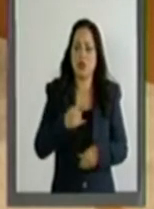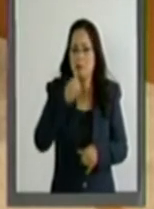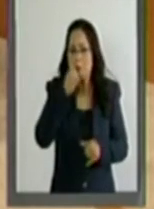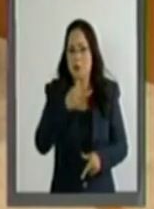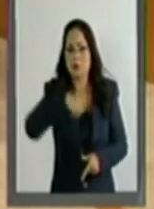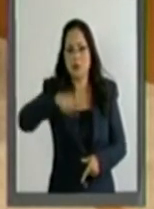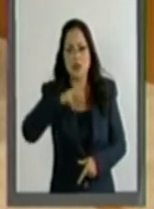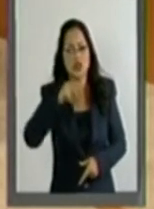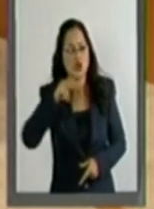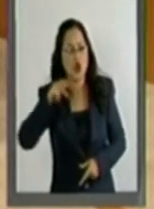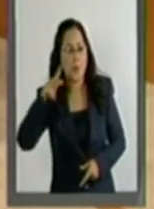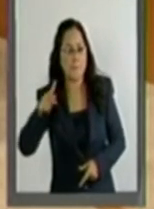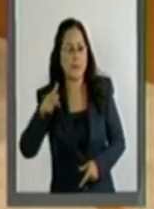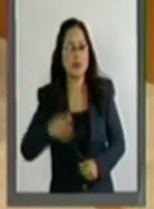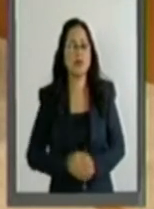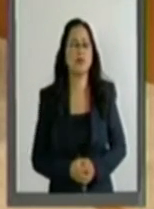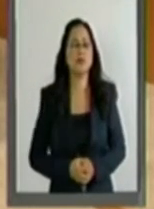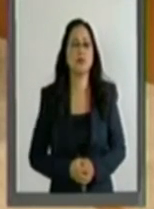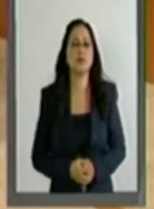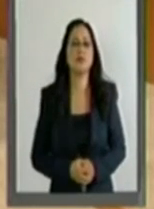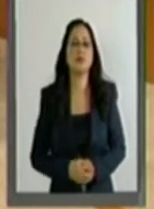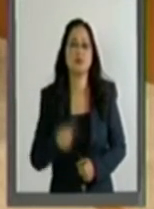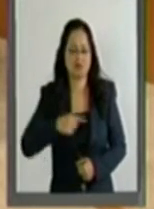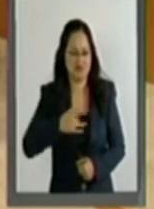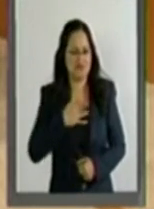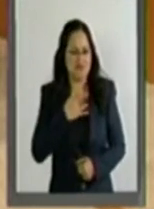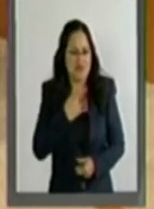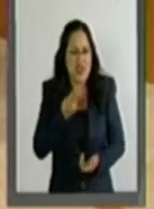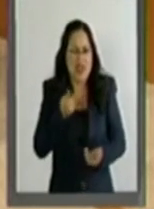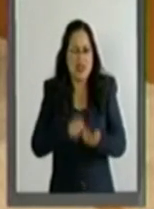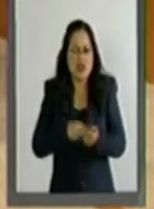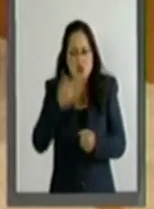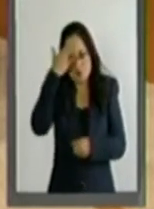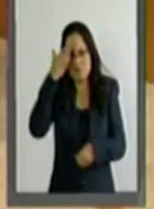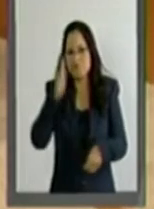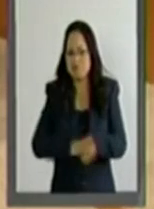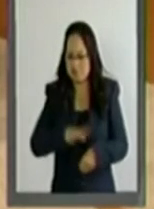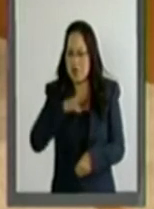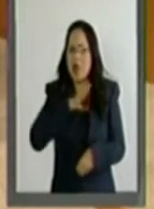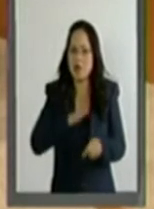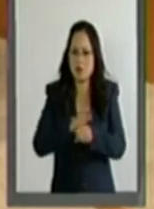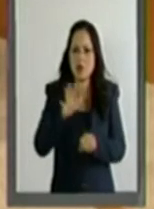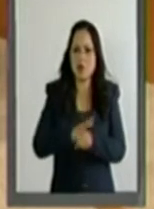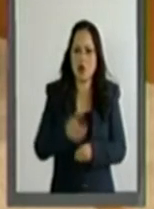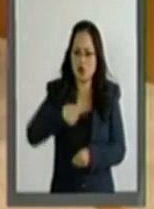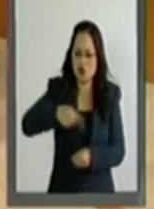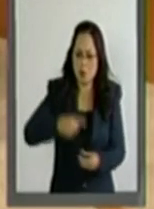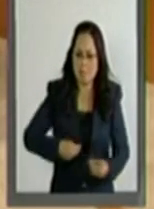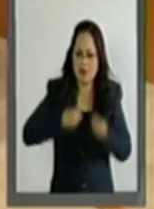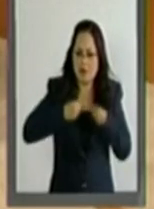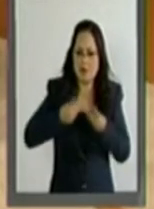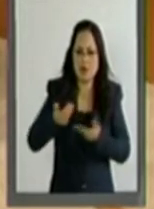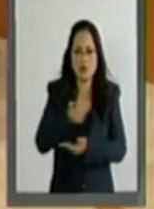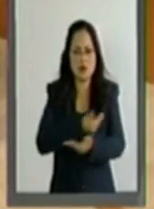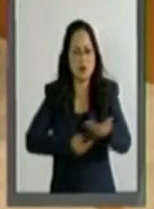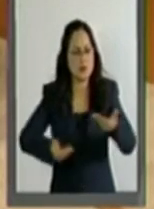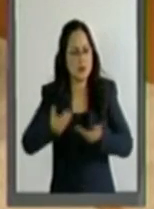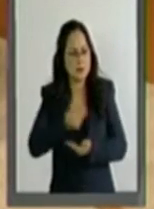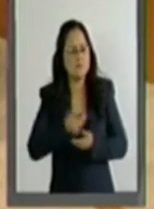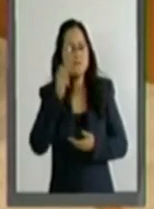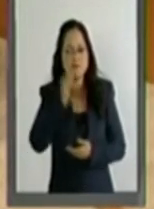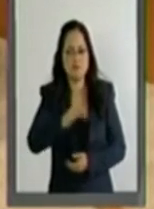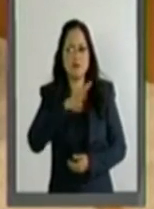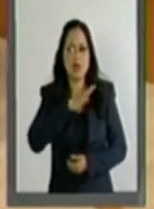de Trump. Lo tenemos en la piel, quienes vivimos, quienes compartimos